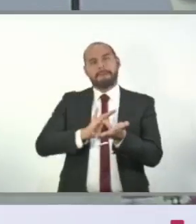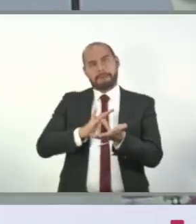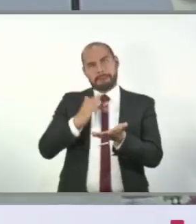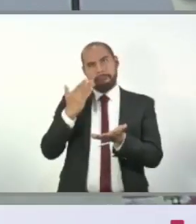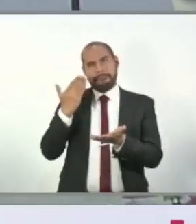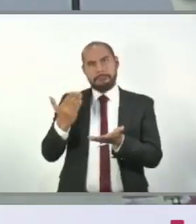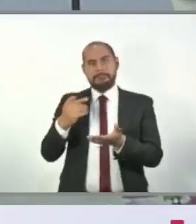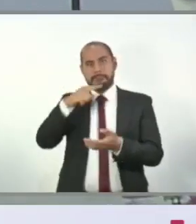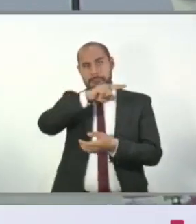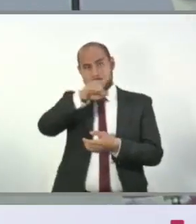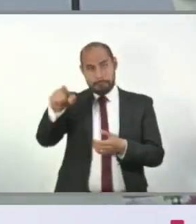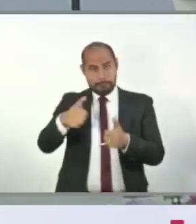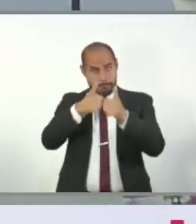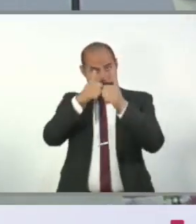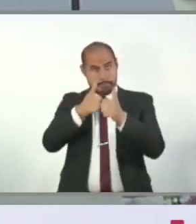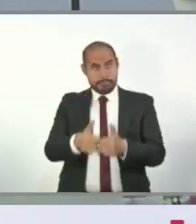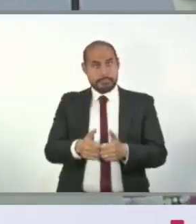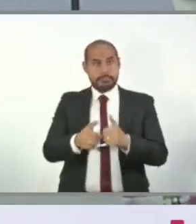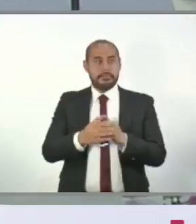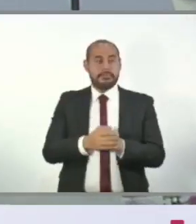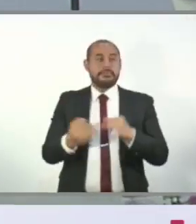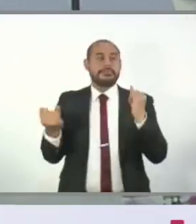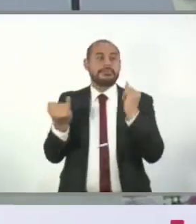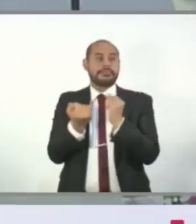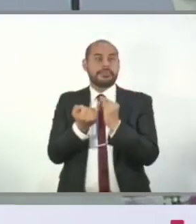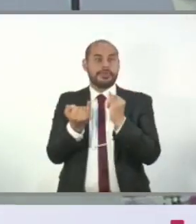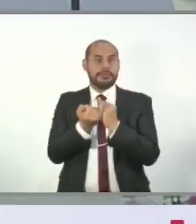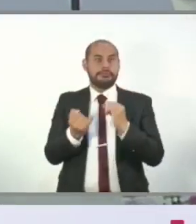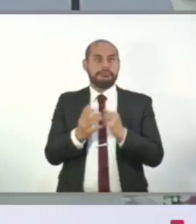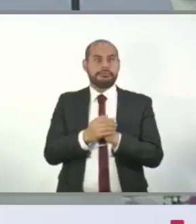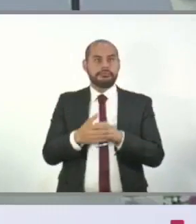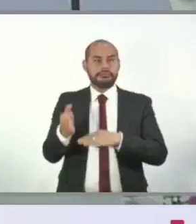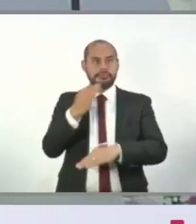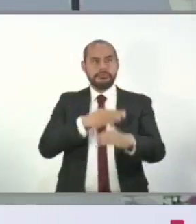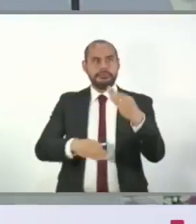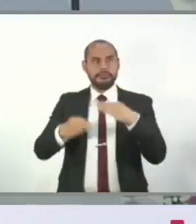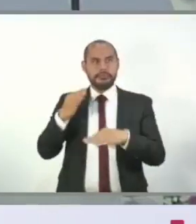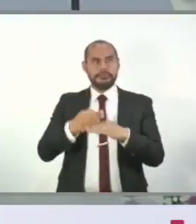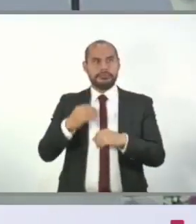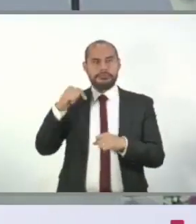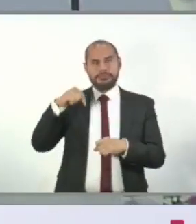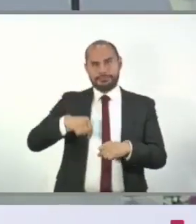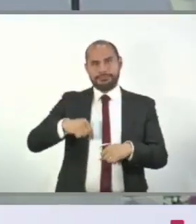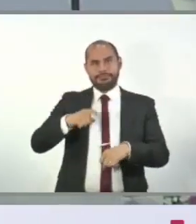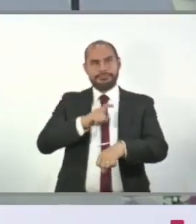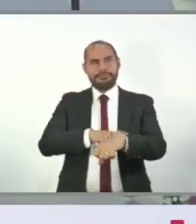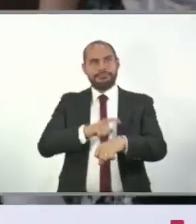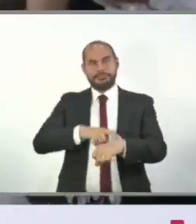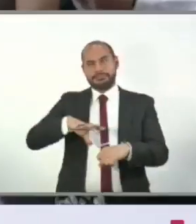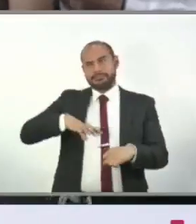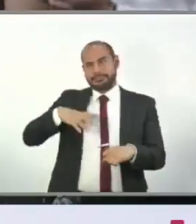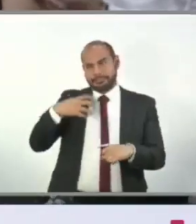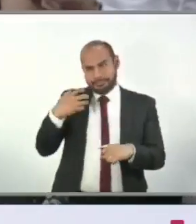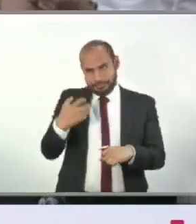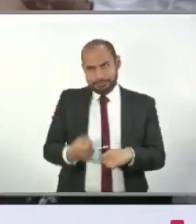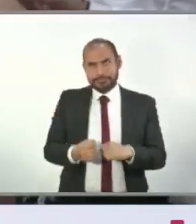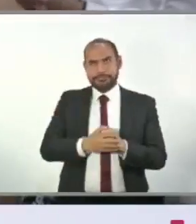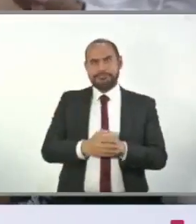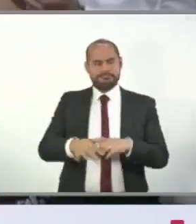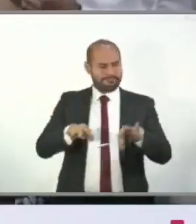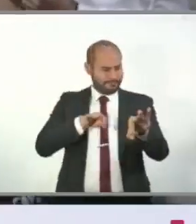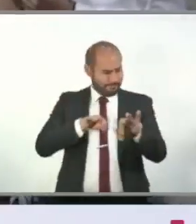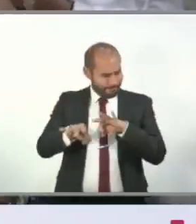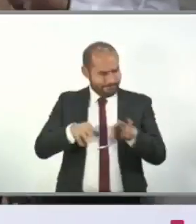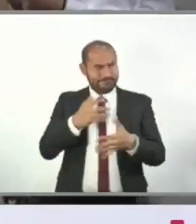agradecemos su presencia, agradecemos todo este tiempo de esfuerzo y de